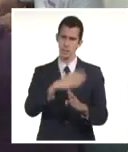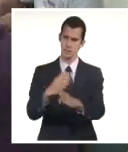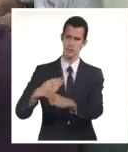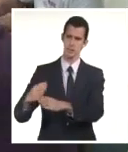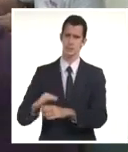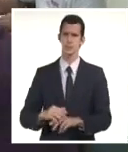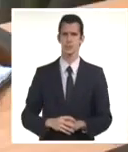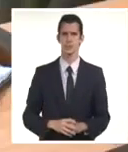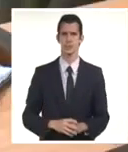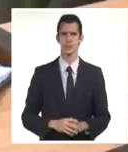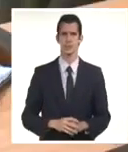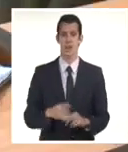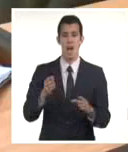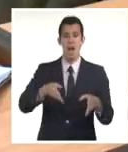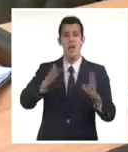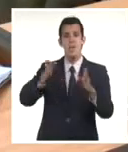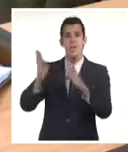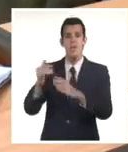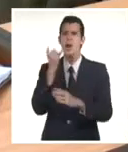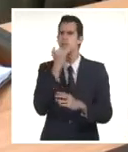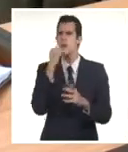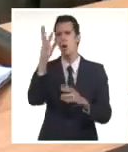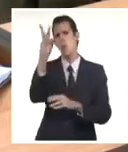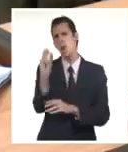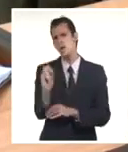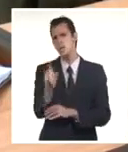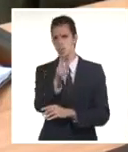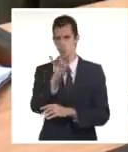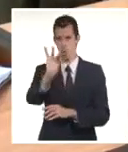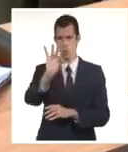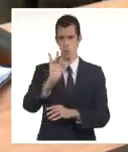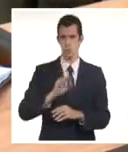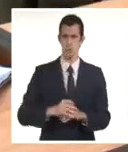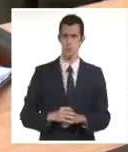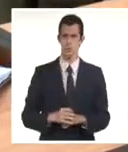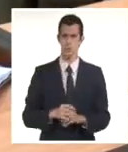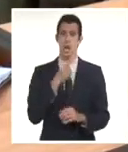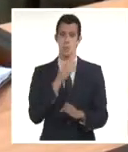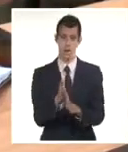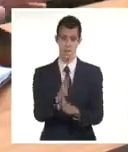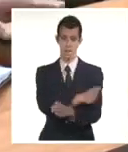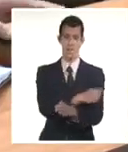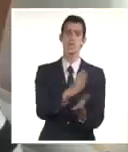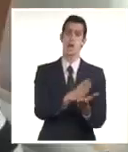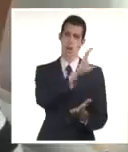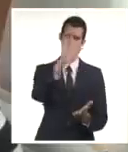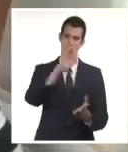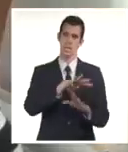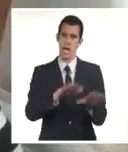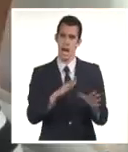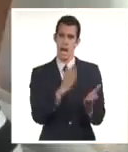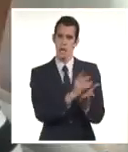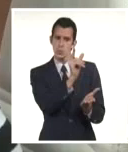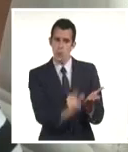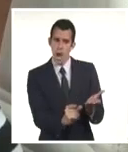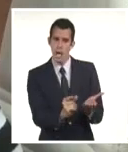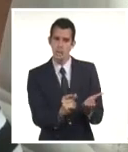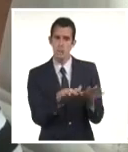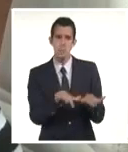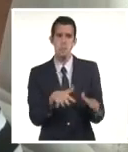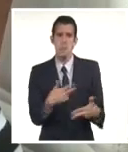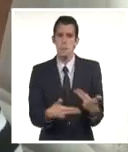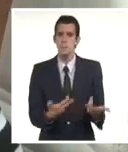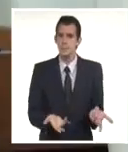las edificaciones dañadas por la explosión, una de ellas una escuela, cuyos estudiantes serán reubicados en otros centros